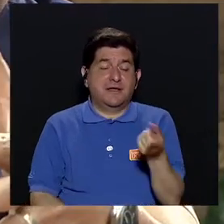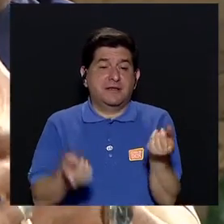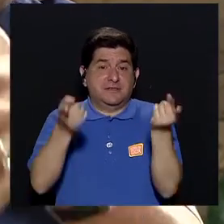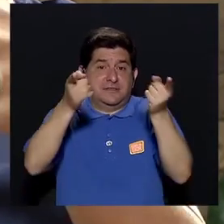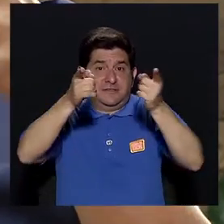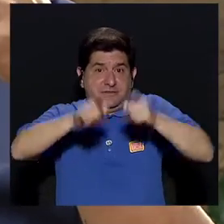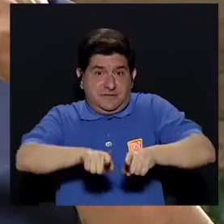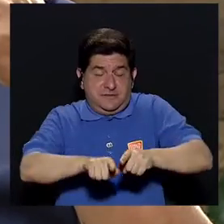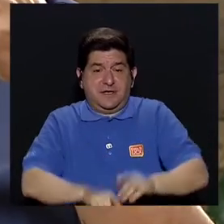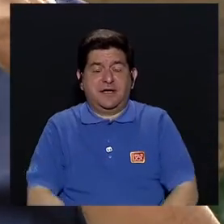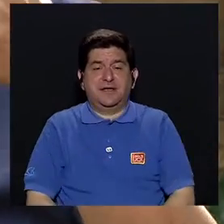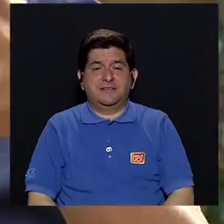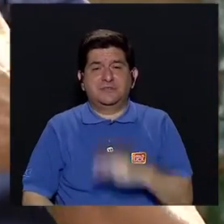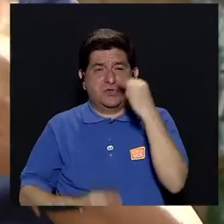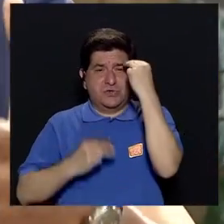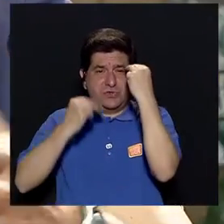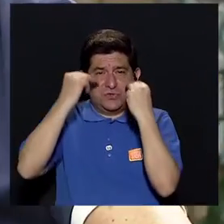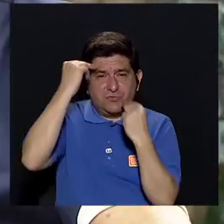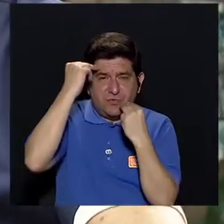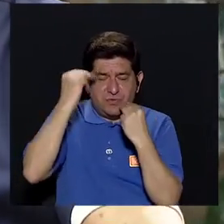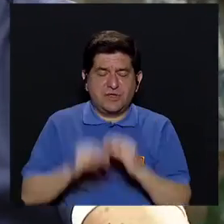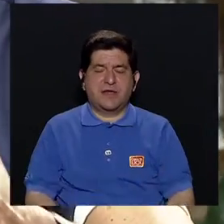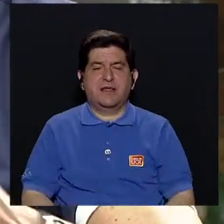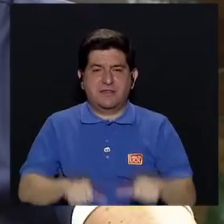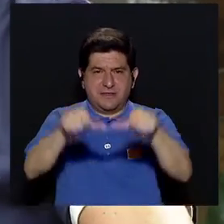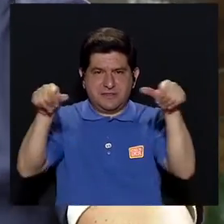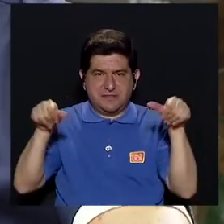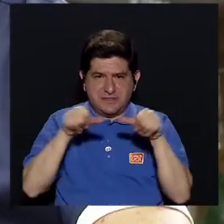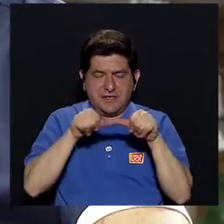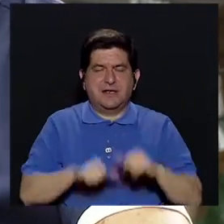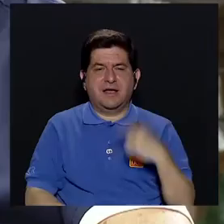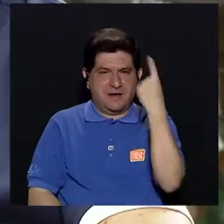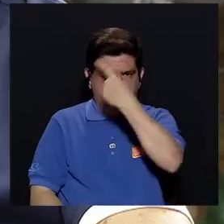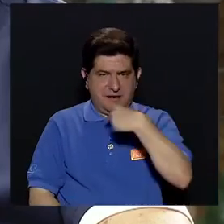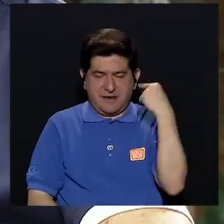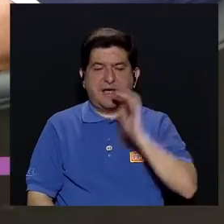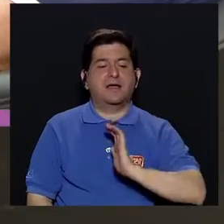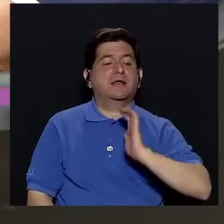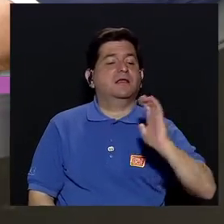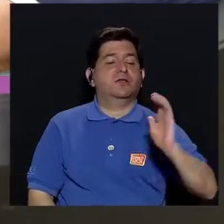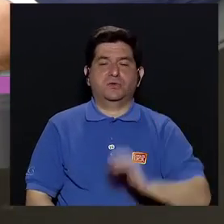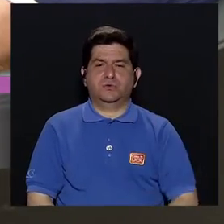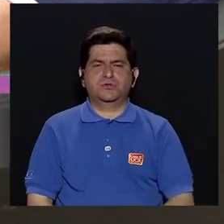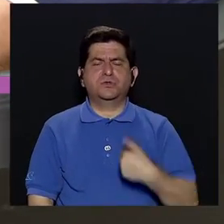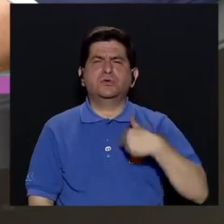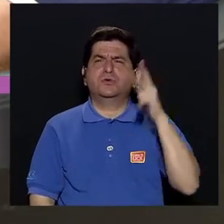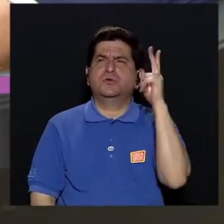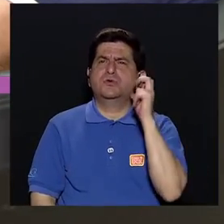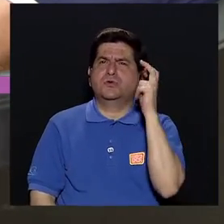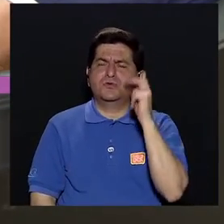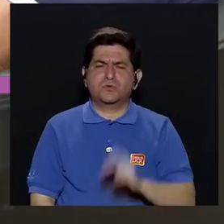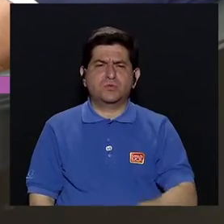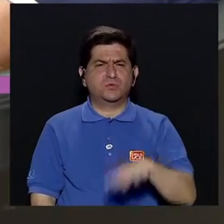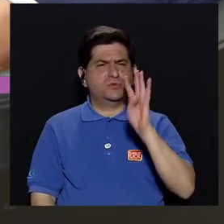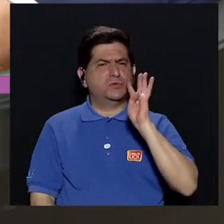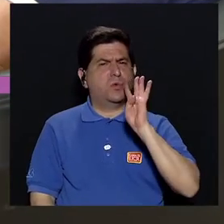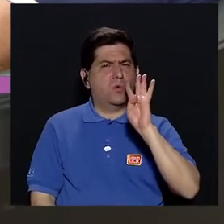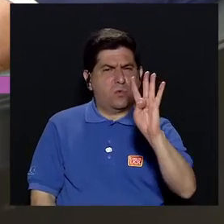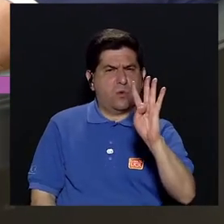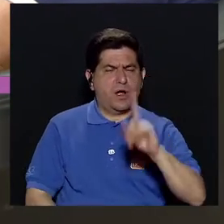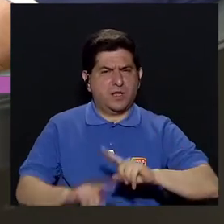las deformidades craneofaciales, principalmente en niños. Doctor, cuando yo lo escucho hablando de estas